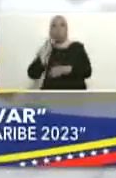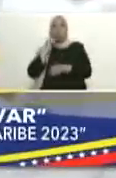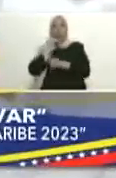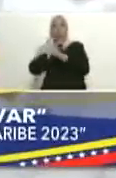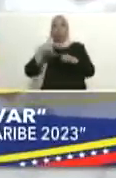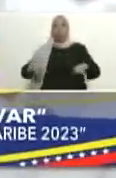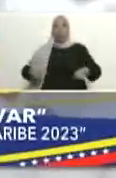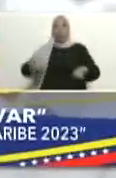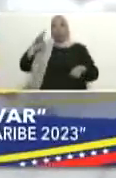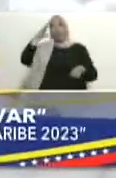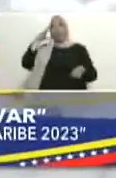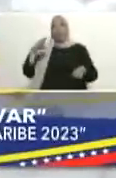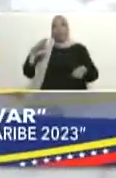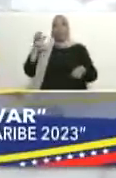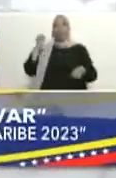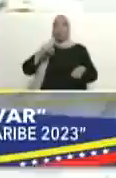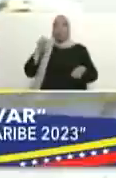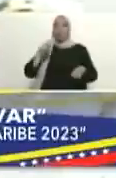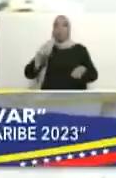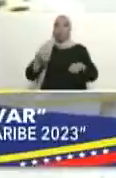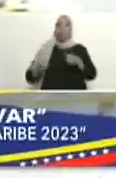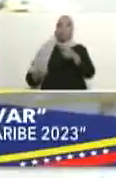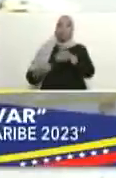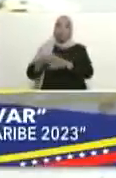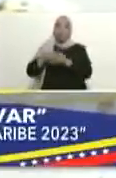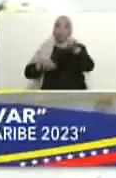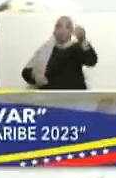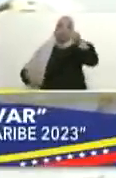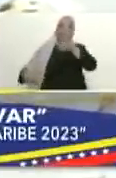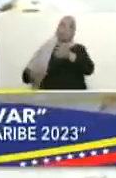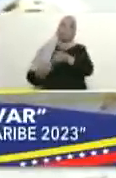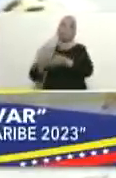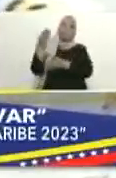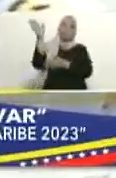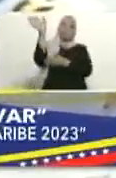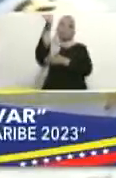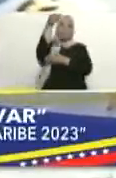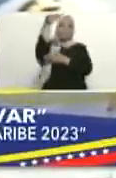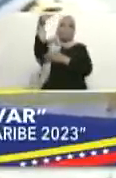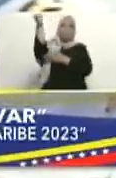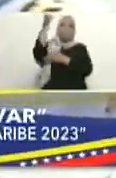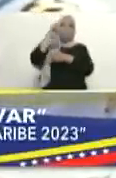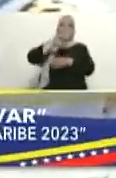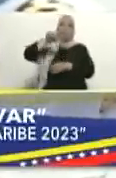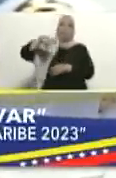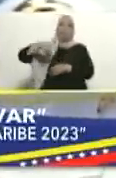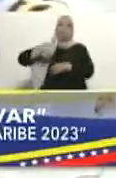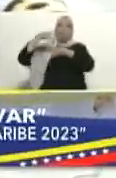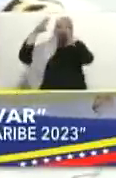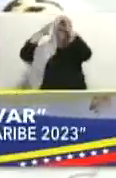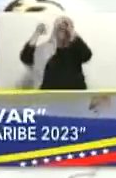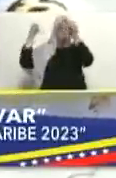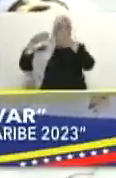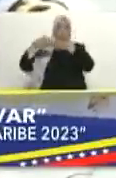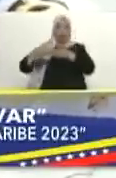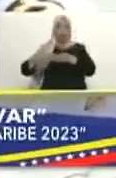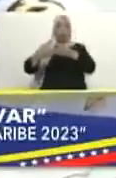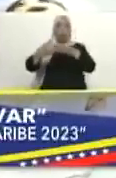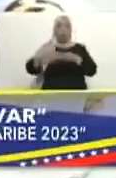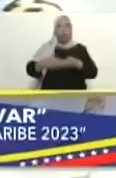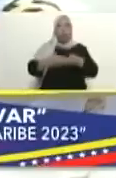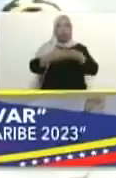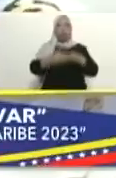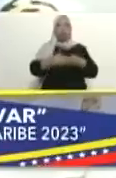segunda Pinto, proceda a izar en la verga más alta del palo mayor de nuestro embajador sin frontera, el